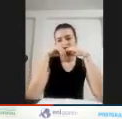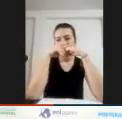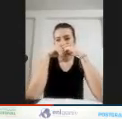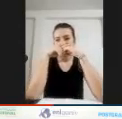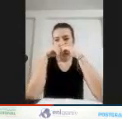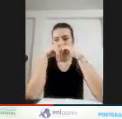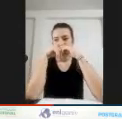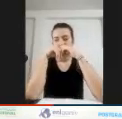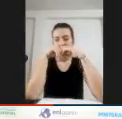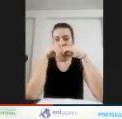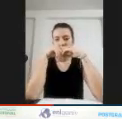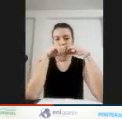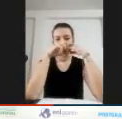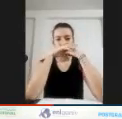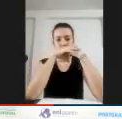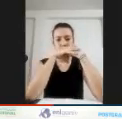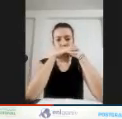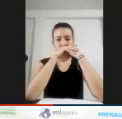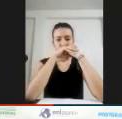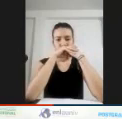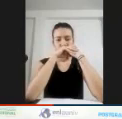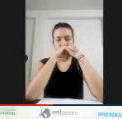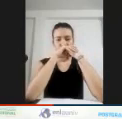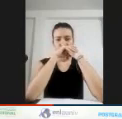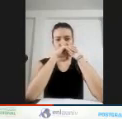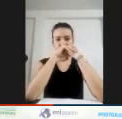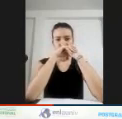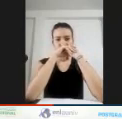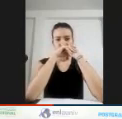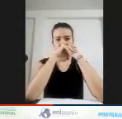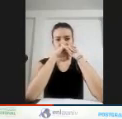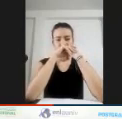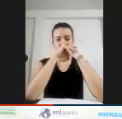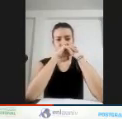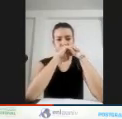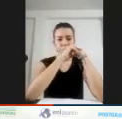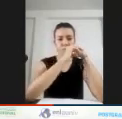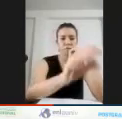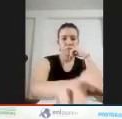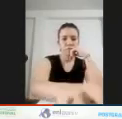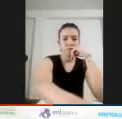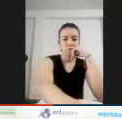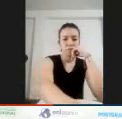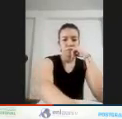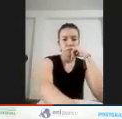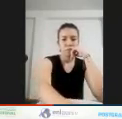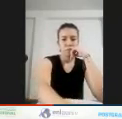van actualizando. Entonces esa sería como una de las normas que manejamos nosotros como oficina